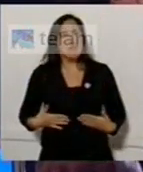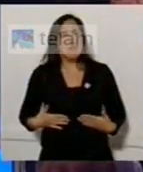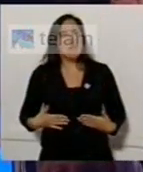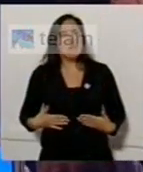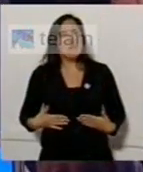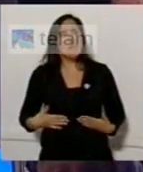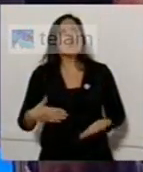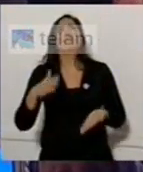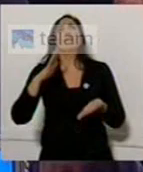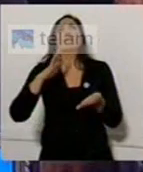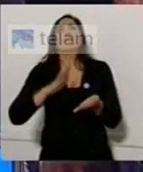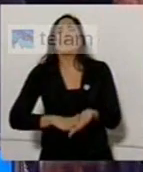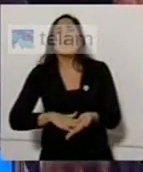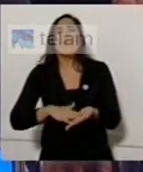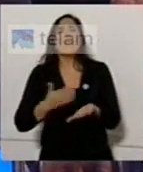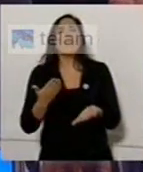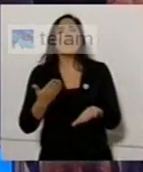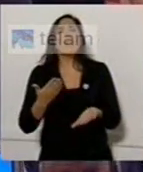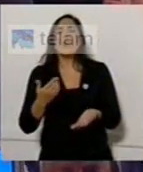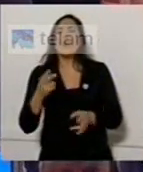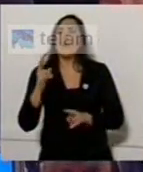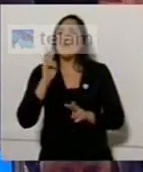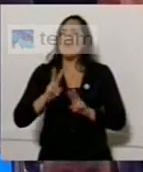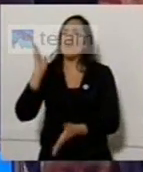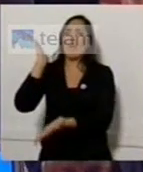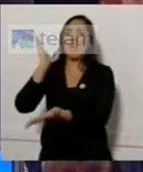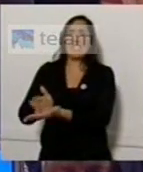en materia de